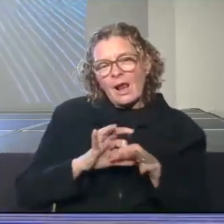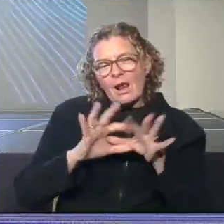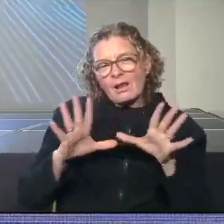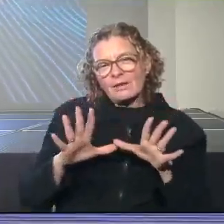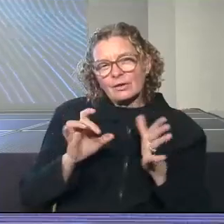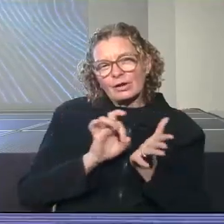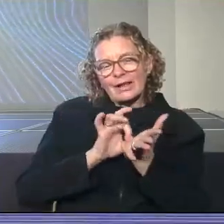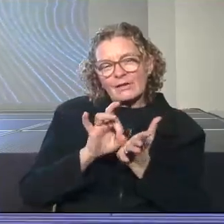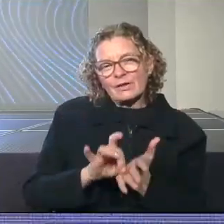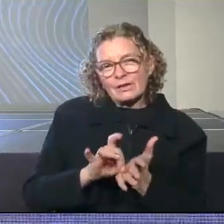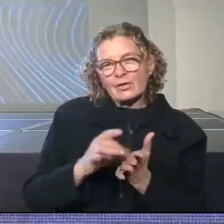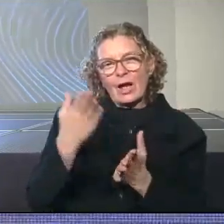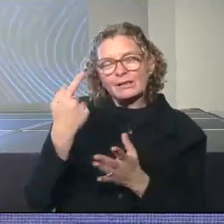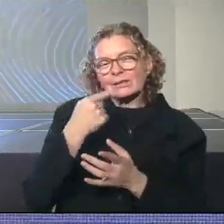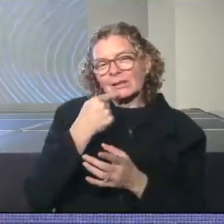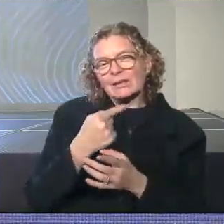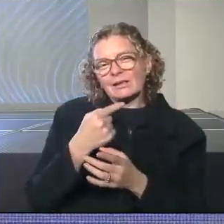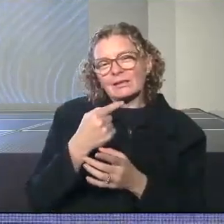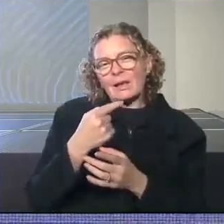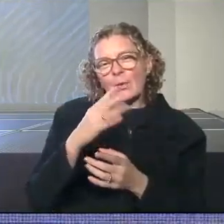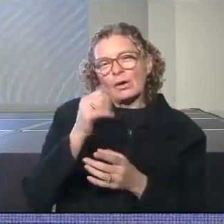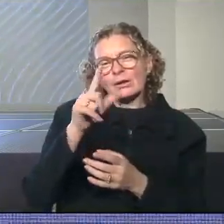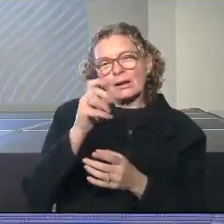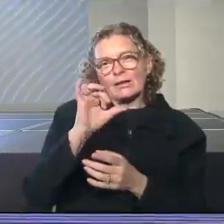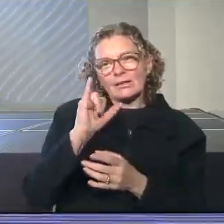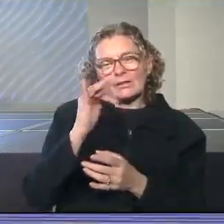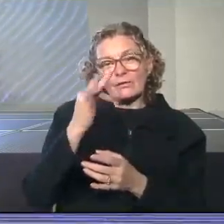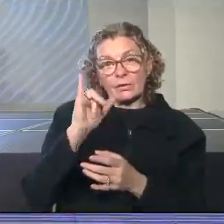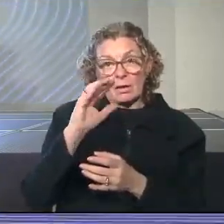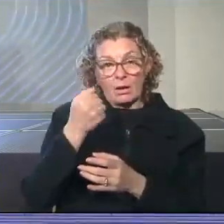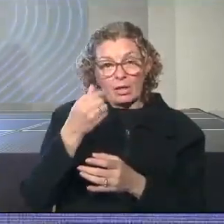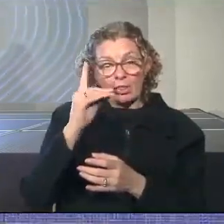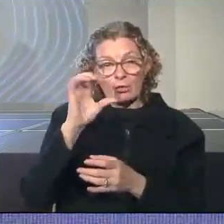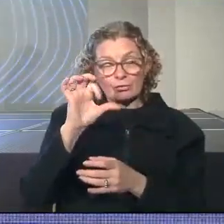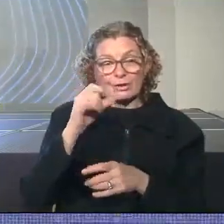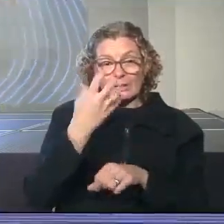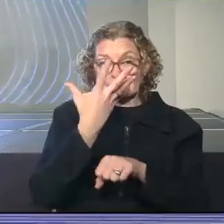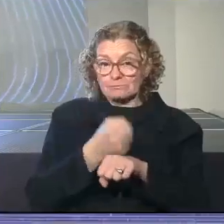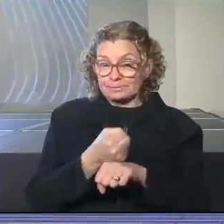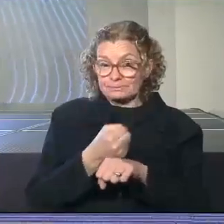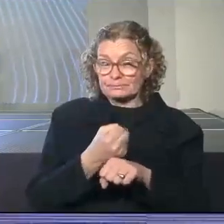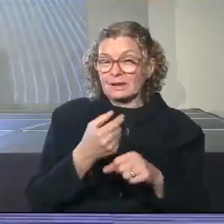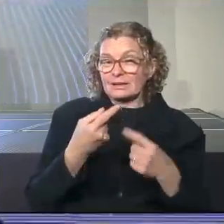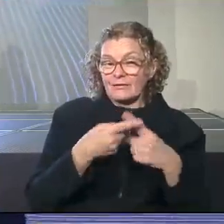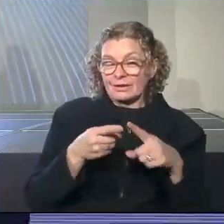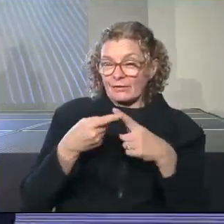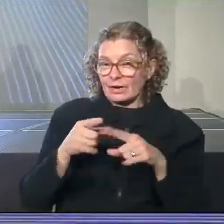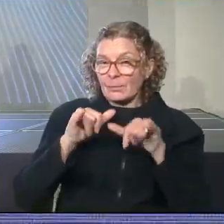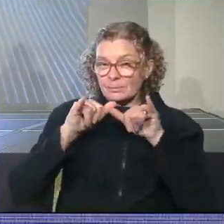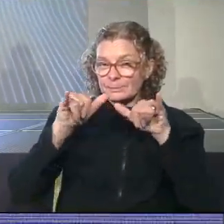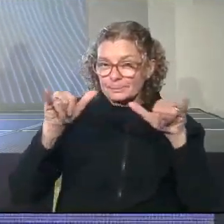y servicios, que es lo que antes llamábamos clasificados. Y Mercado Ads, que es las distintas soluciones para anuncios y